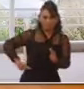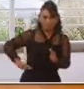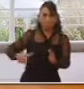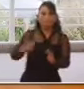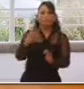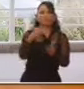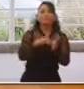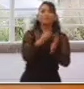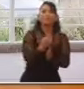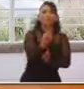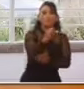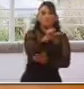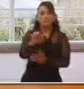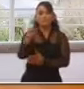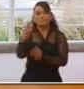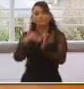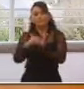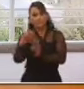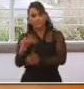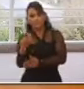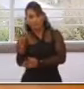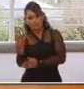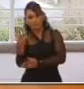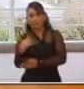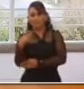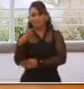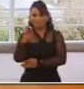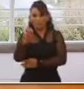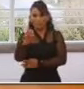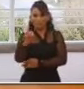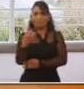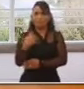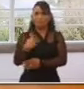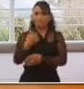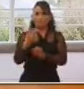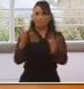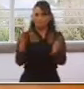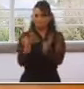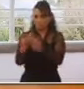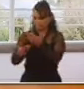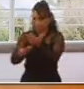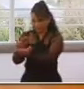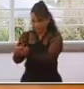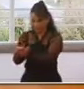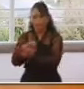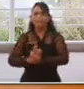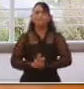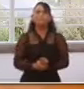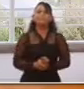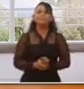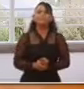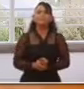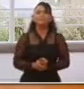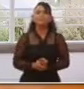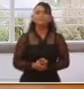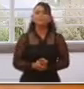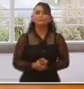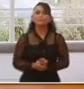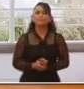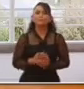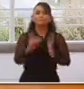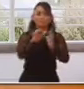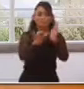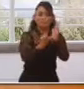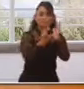constitucional 2021-2024, por medio del presente escrito comparecemos y exponemos que para los efectos establecidos en el